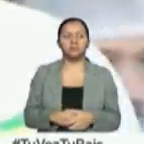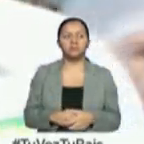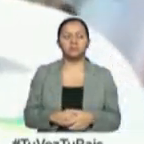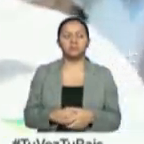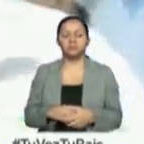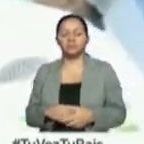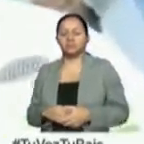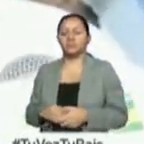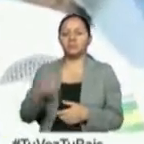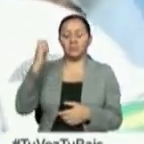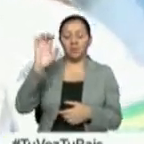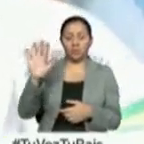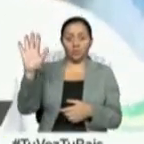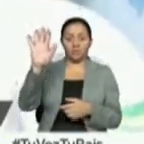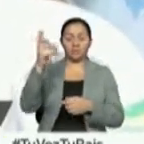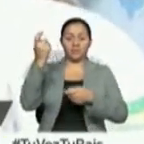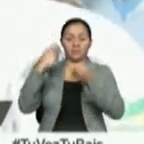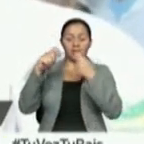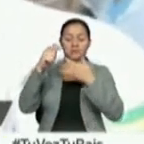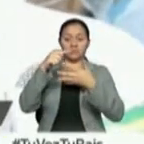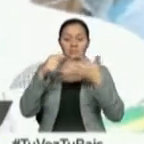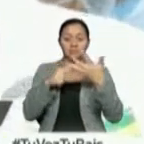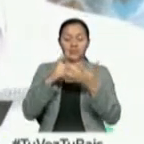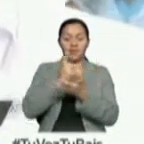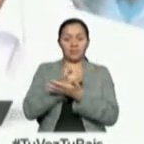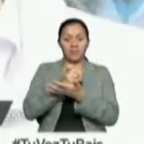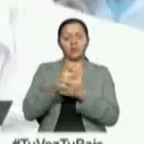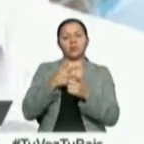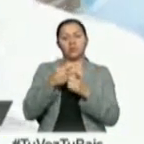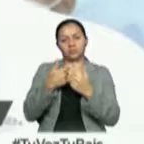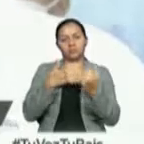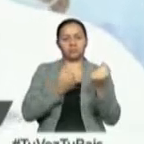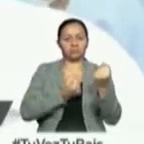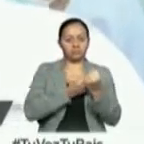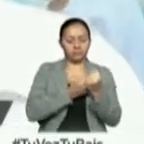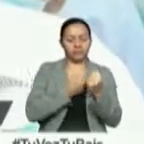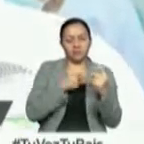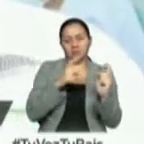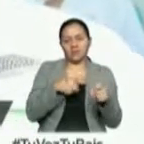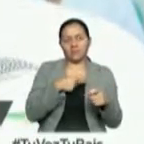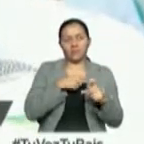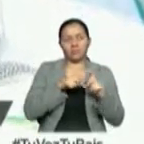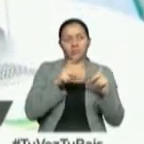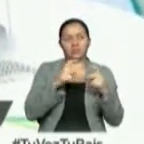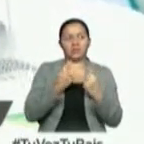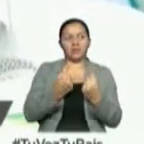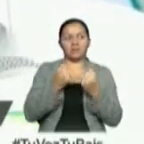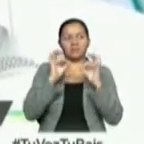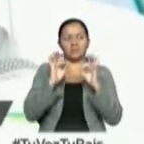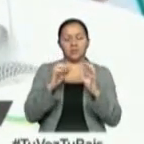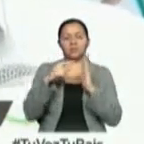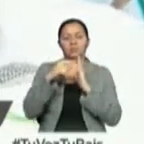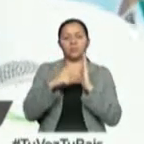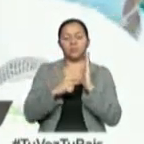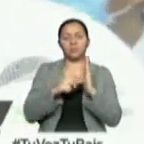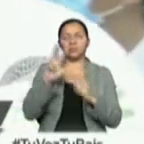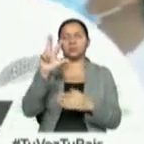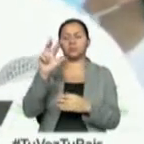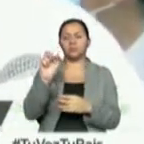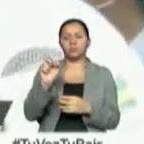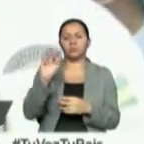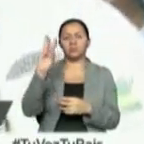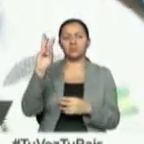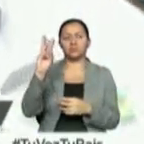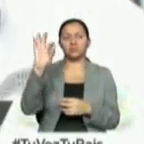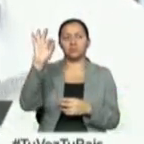europea está precisamente la de la exportación de camarón hoy el camarón ecuatoriano de gran calidad paga un arancel de 3.6